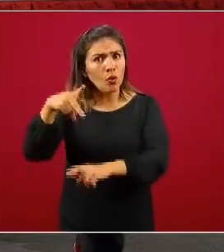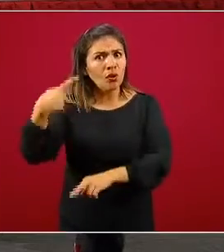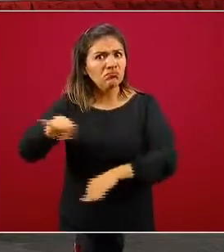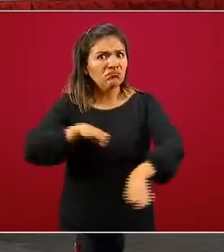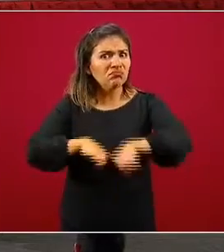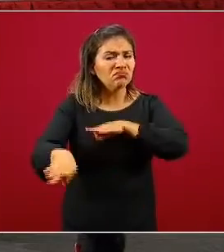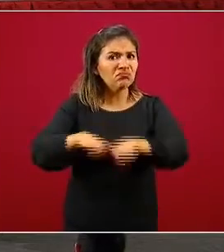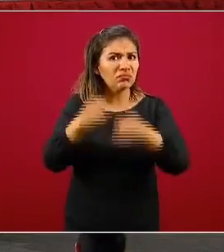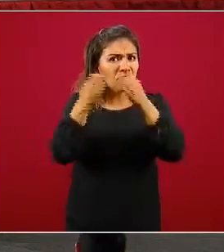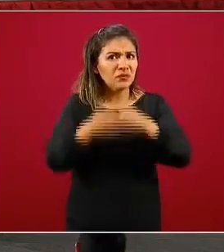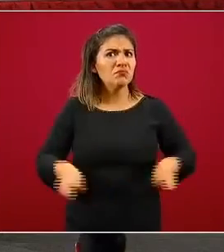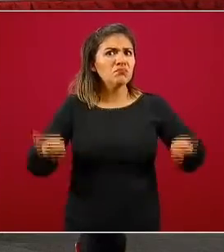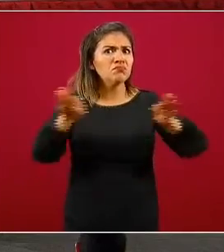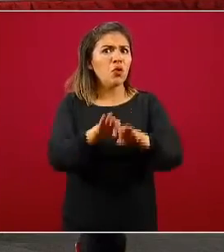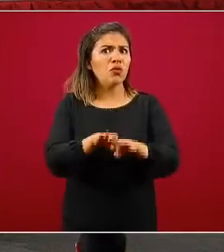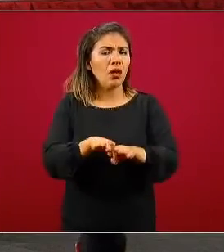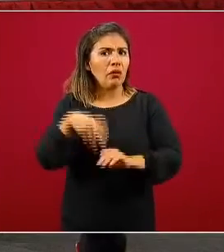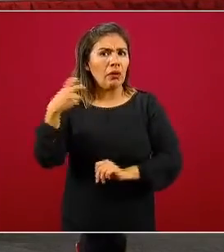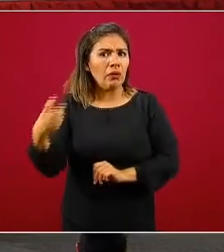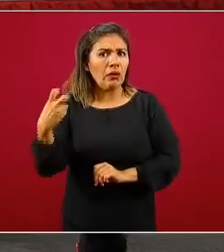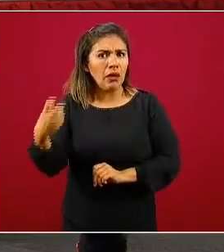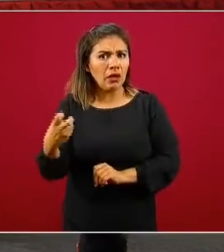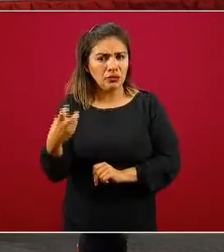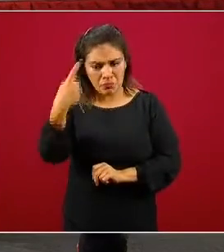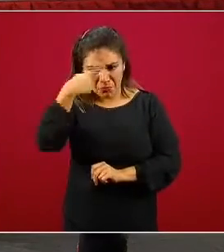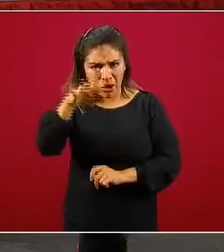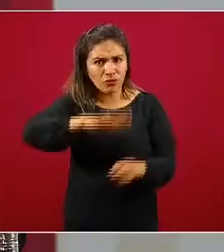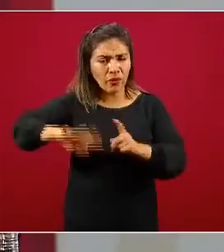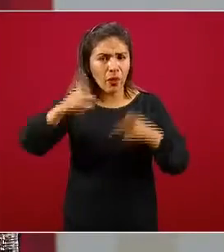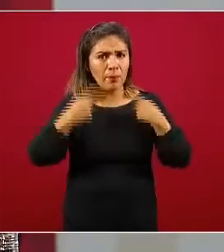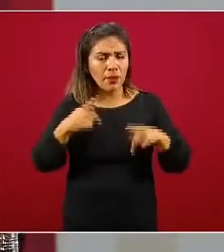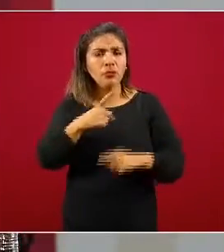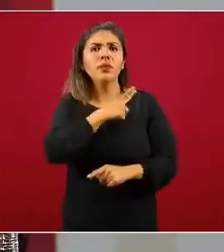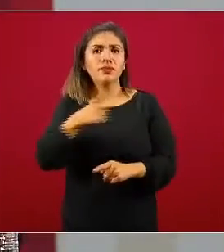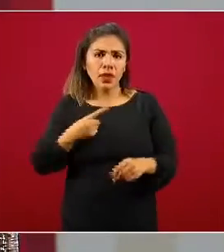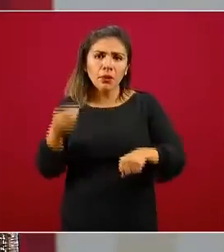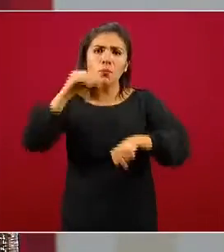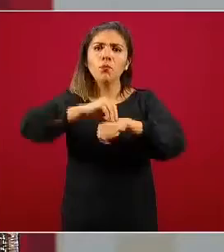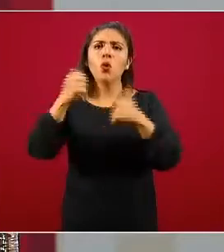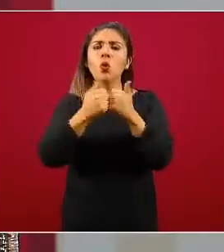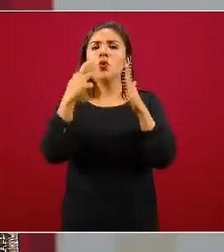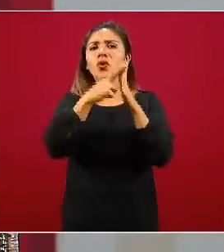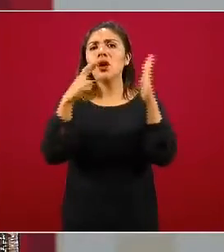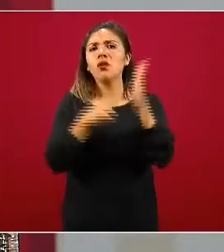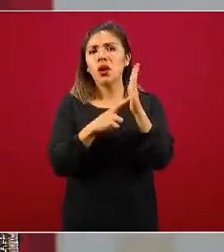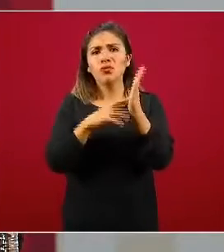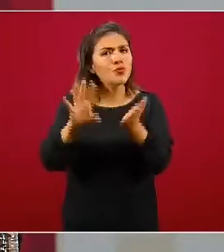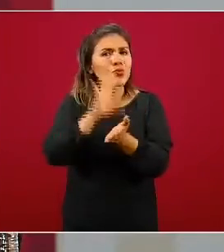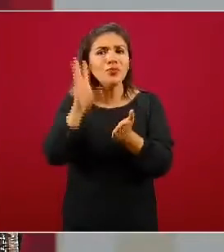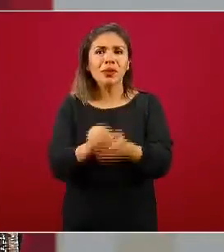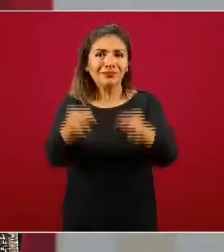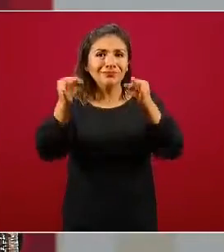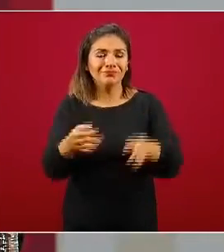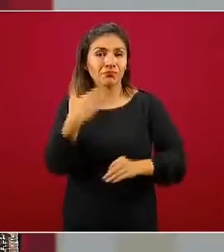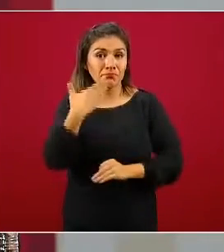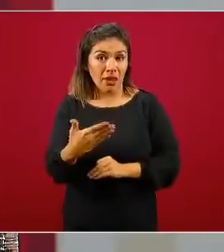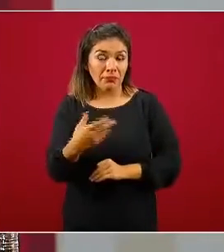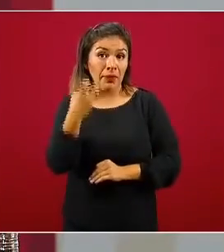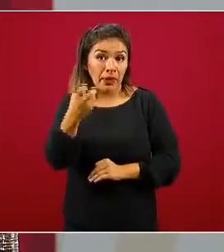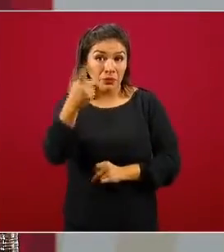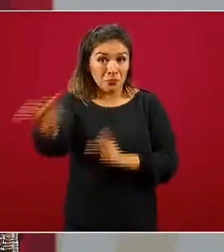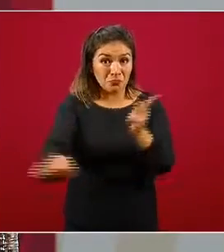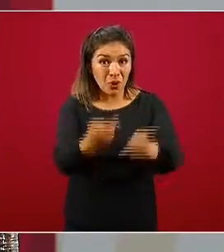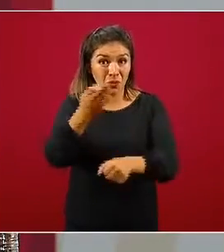importante dentro de la sociedad, pues estuviera regularizado por completo. Pero bueno, es una gran